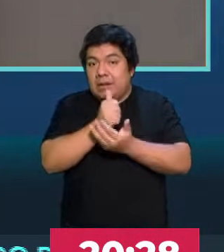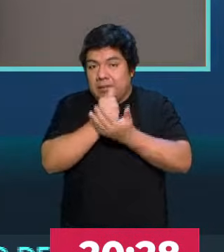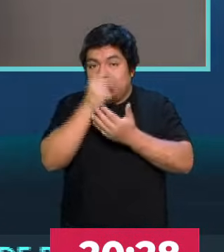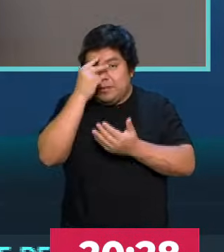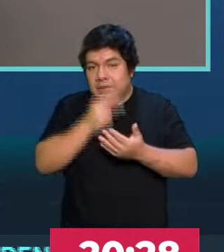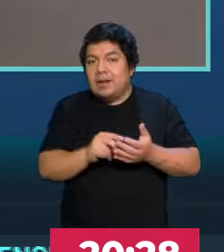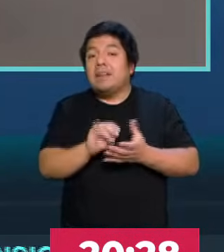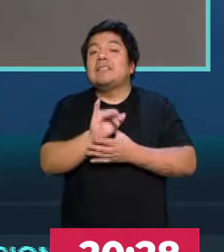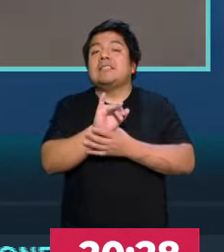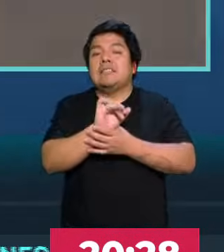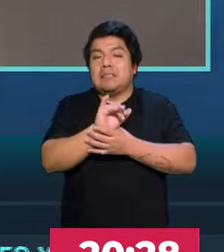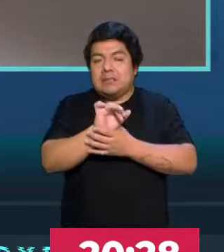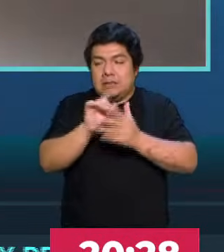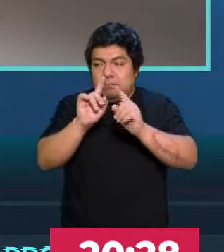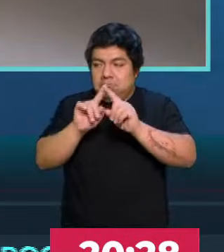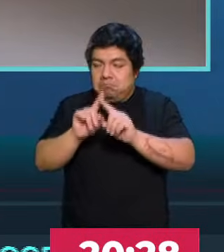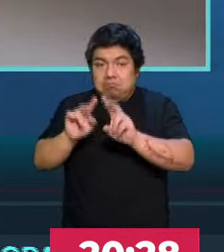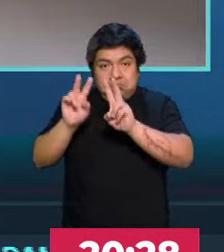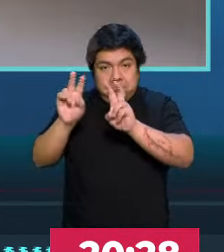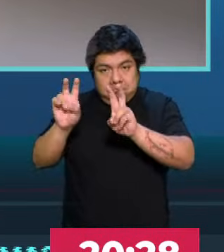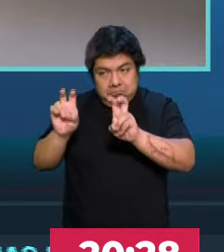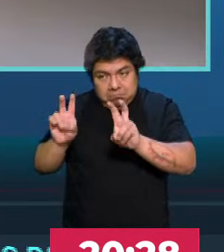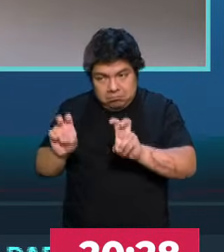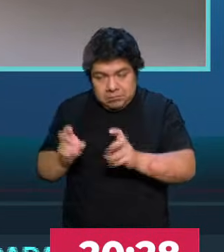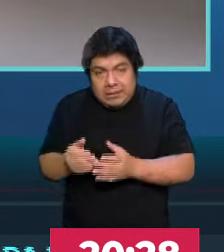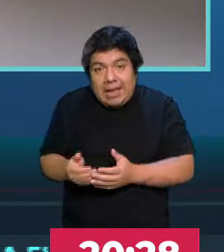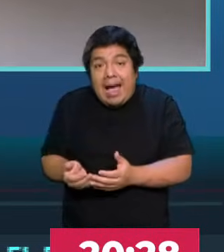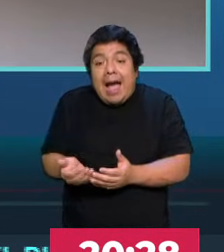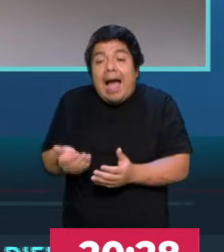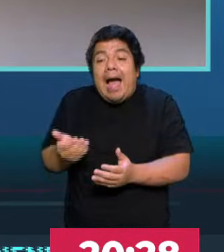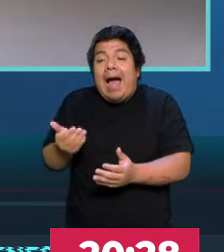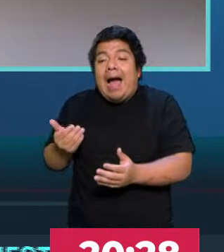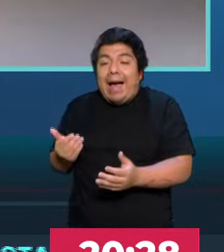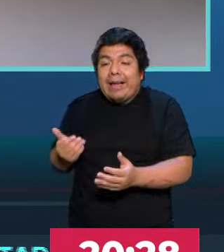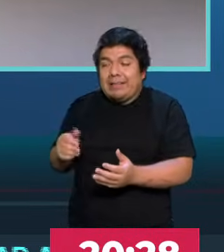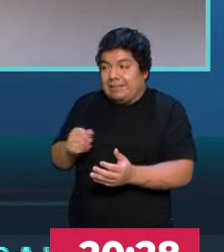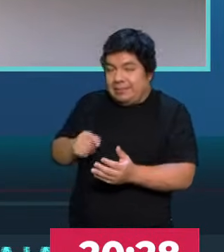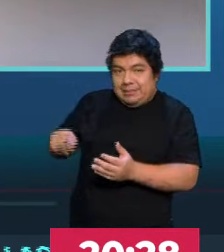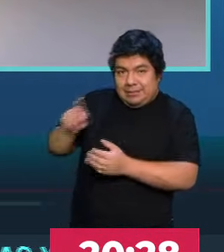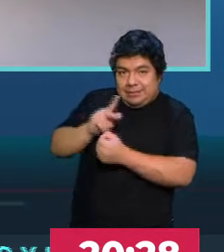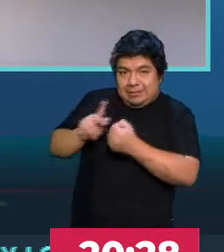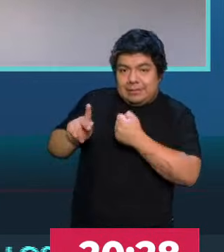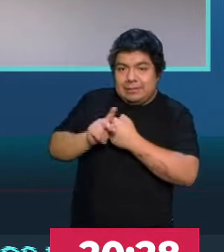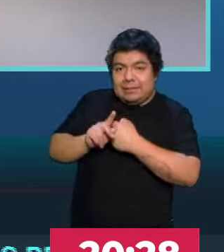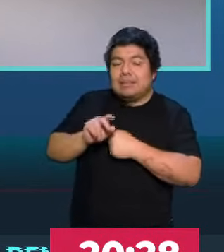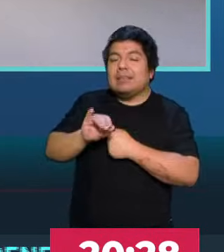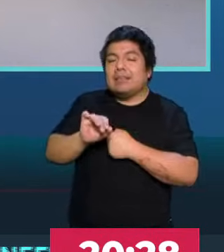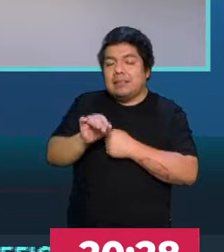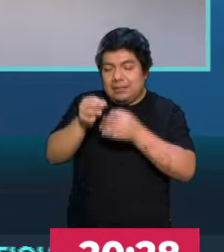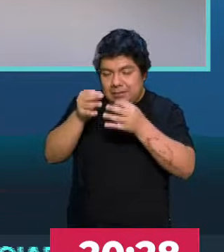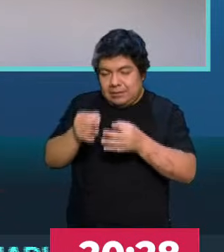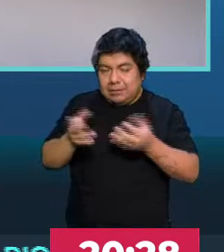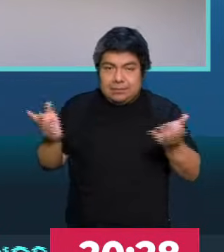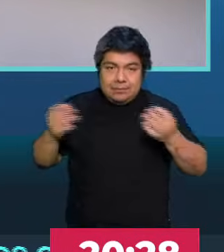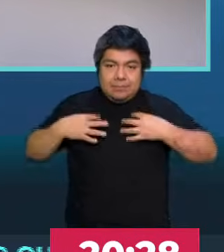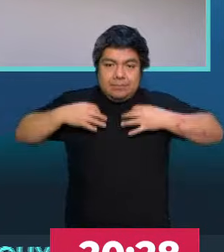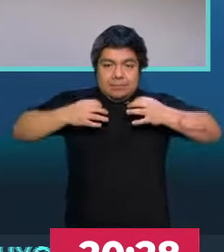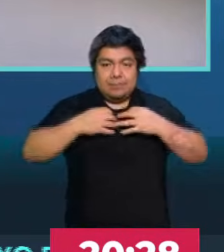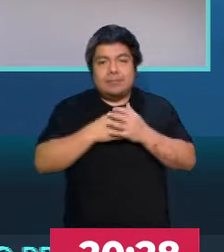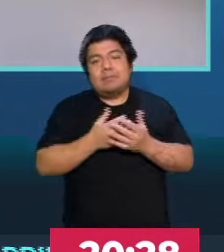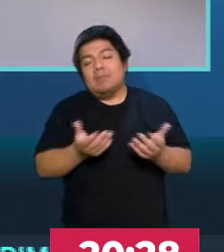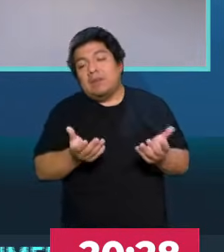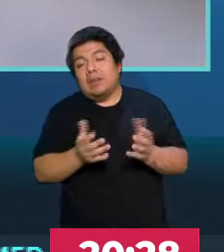sí se abrió a muchos temas con mucha anticipación de lo que ocurrió en el resto del país y sí marca línea en ese sentido. No,